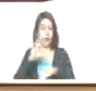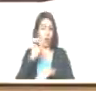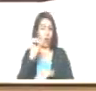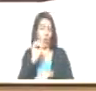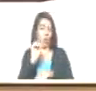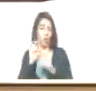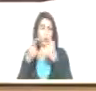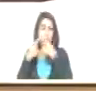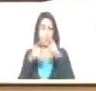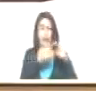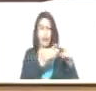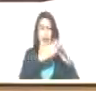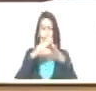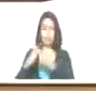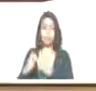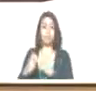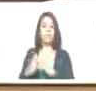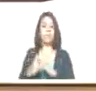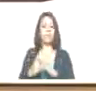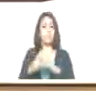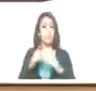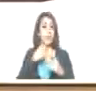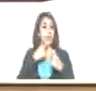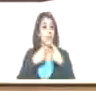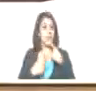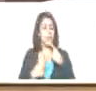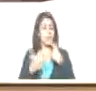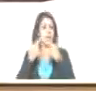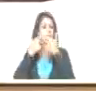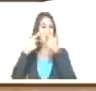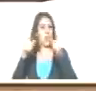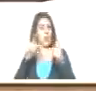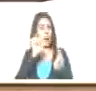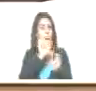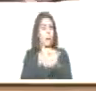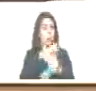urbanas, después no vayan a estar diciendo libertad para el preso político tal,